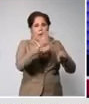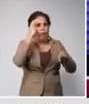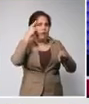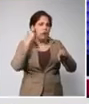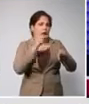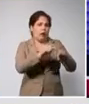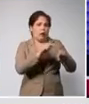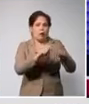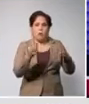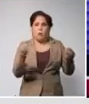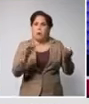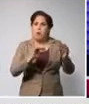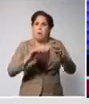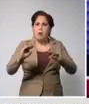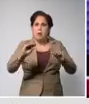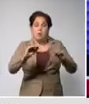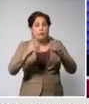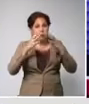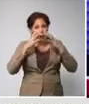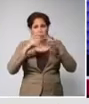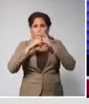hablando de que todavía es más importante.